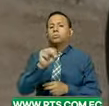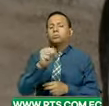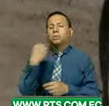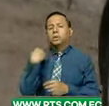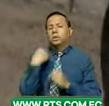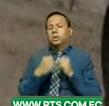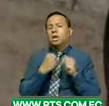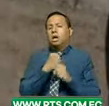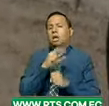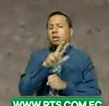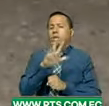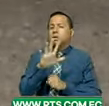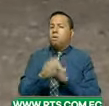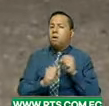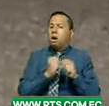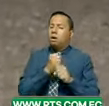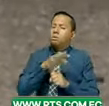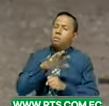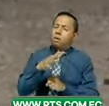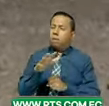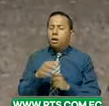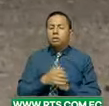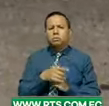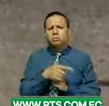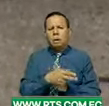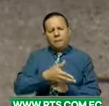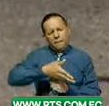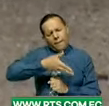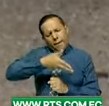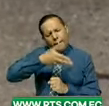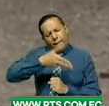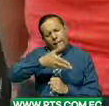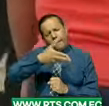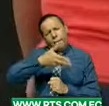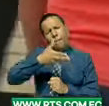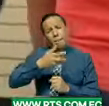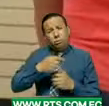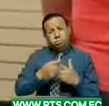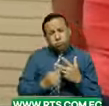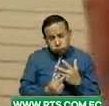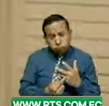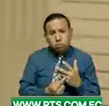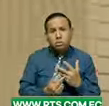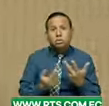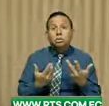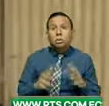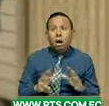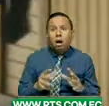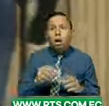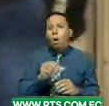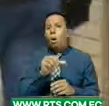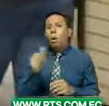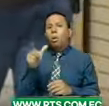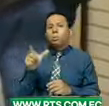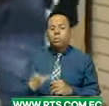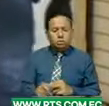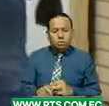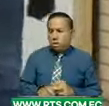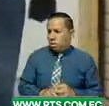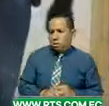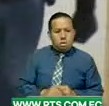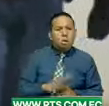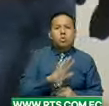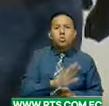años aproximadamente. Después de la descarga de balas en su contra, alguien habría aprovechado para robar sus